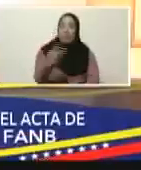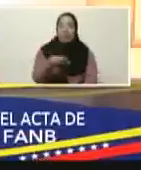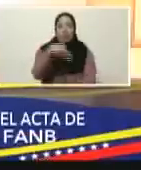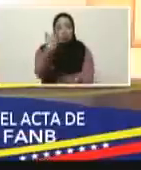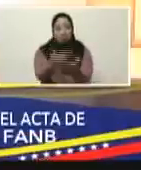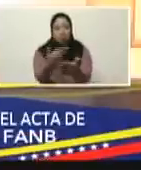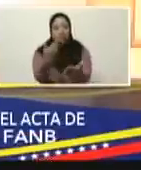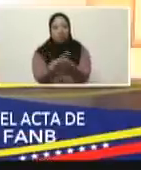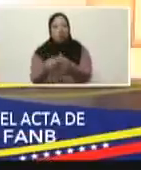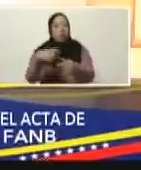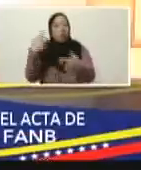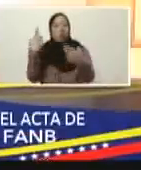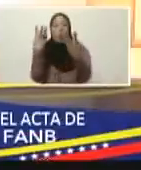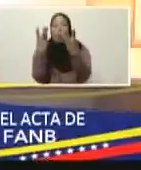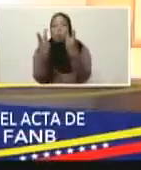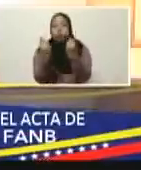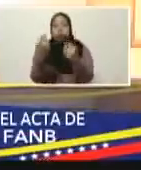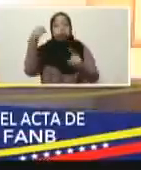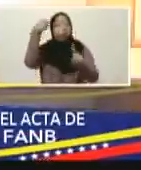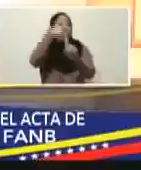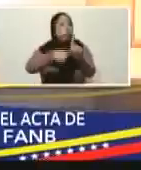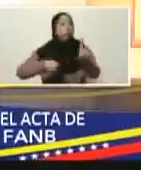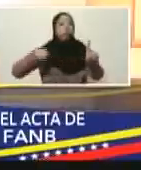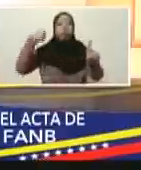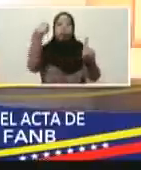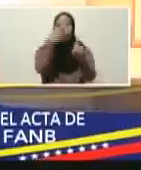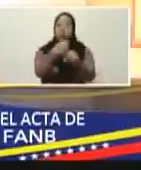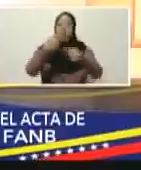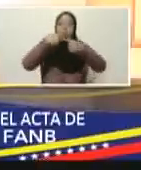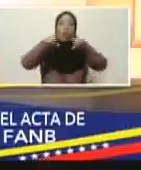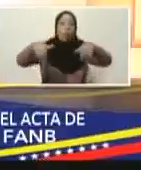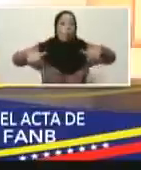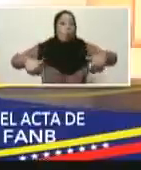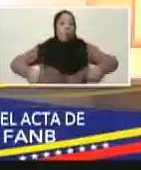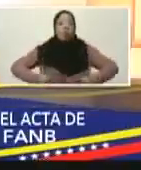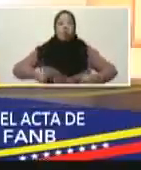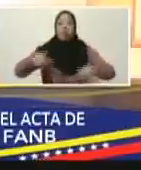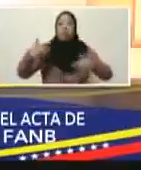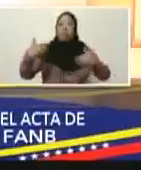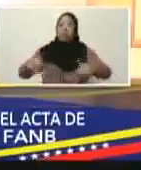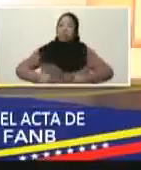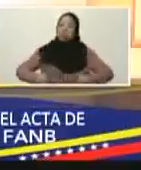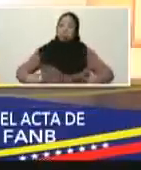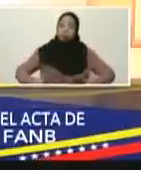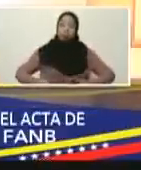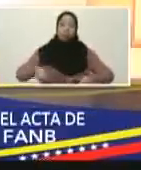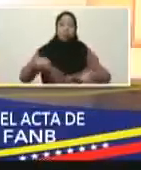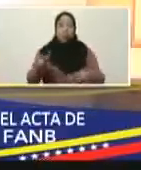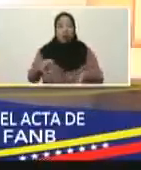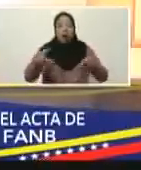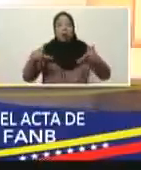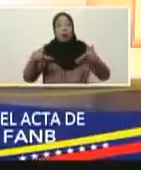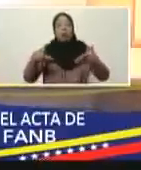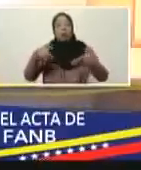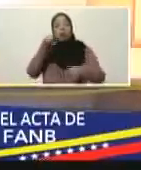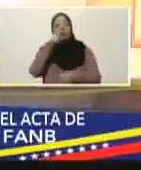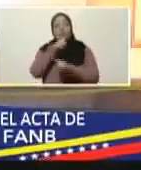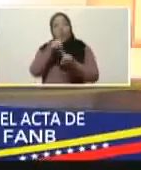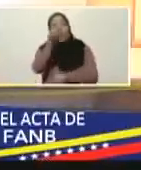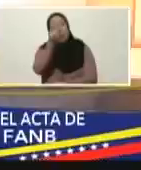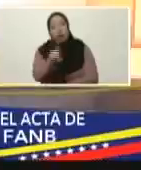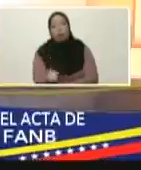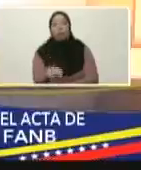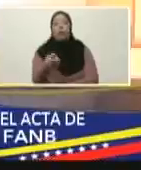numerosas luchas, de nuestras victorias y dificultades, y sobre todo de